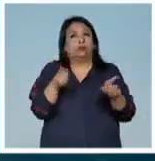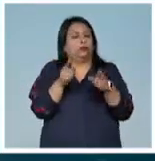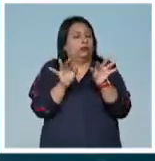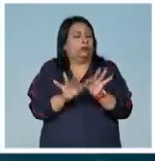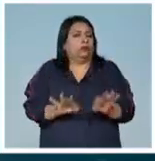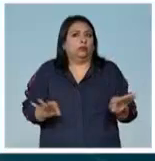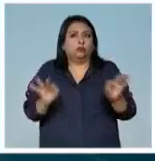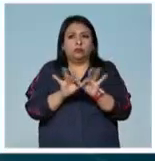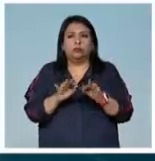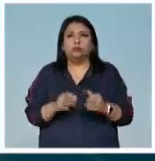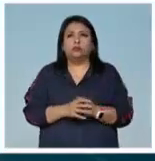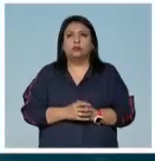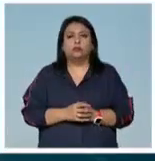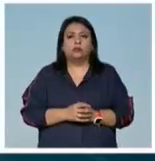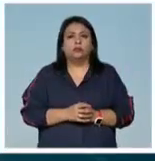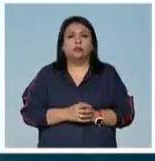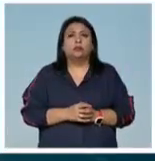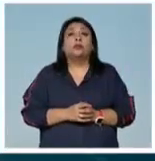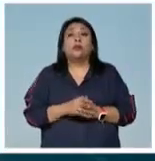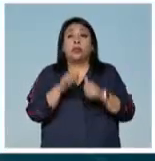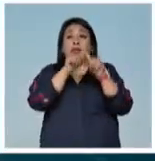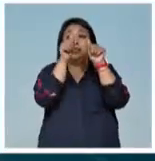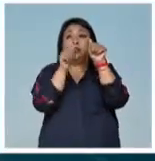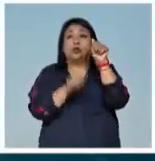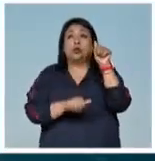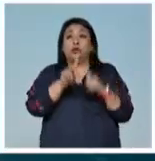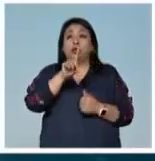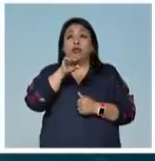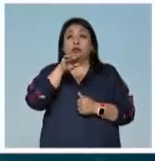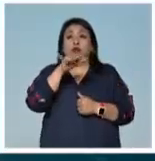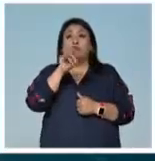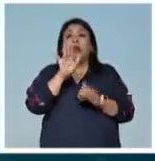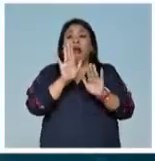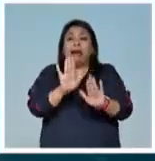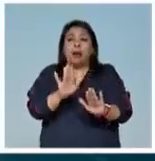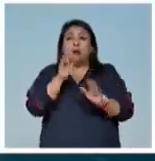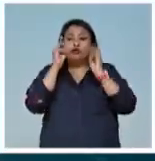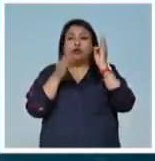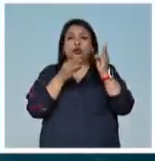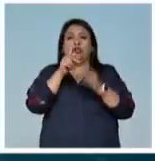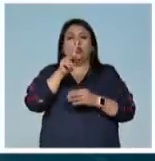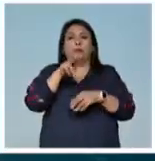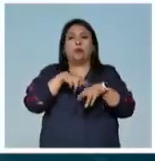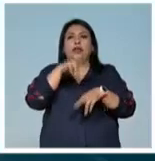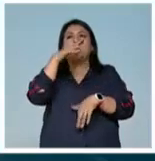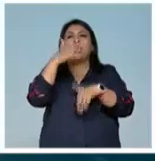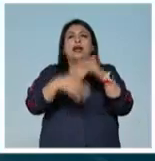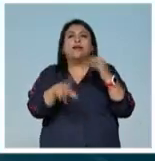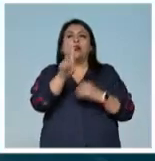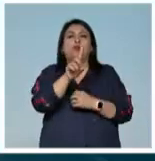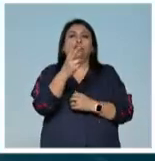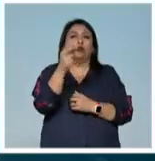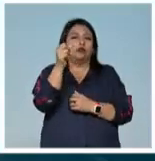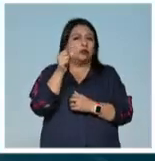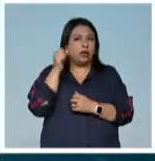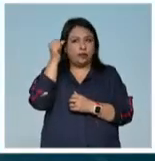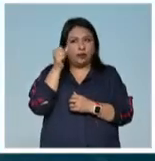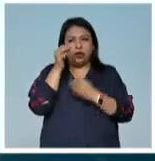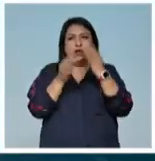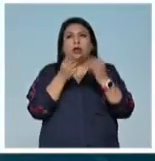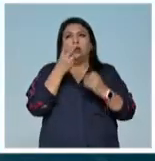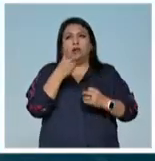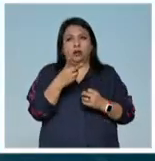relevante. La escultura de Moyotlán permanecerá en el Museo del Templo Mayor hasta el domingo 2 de abril.